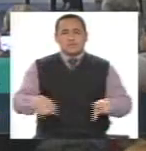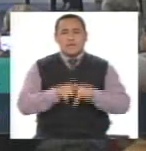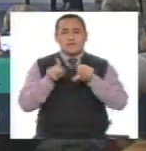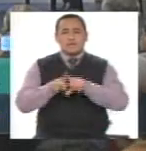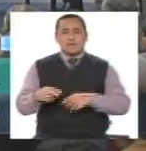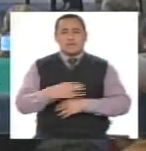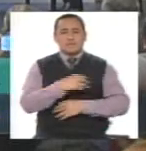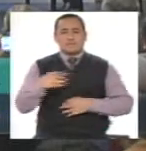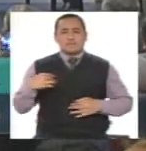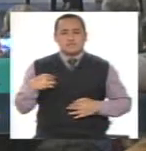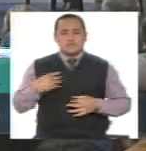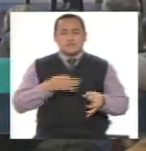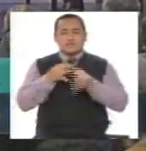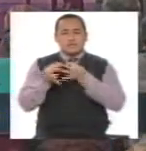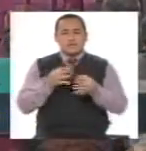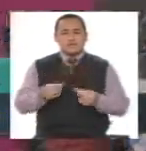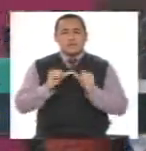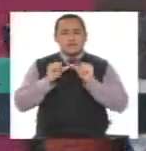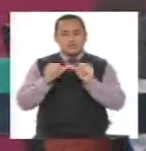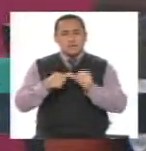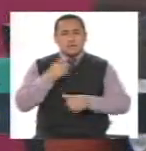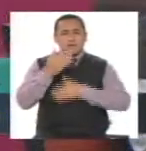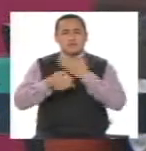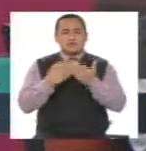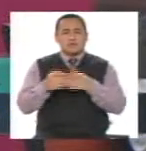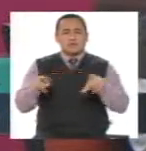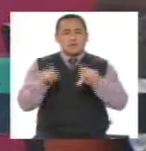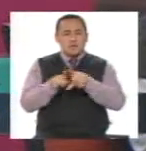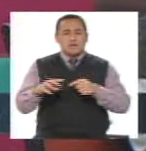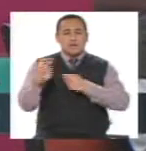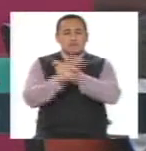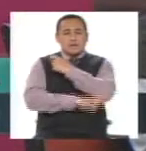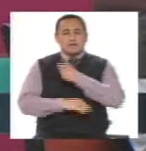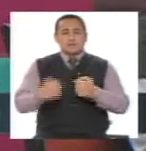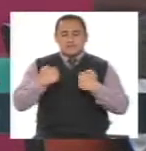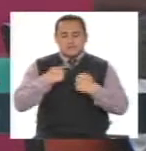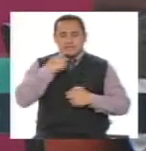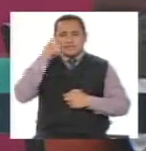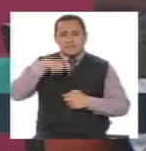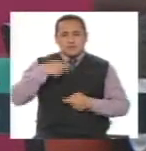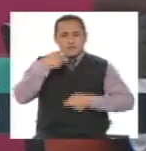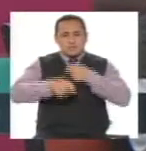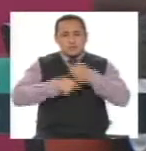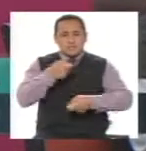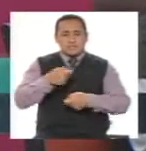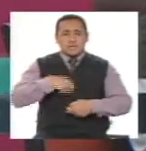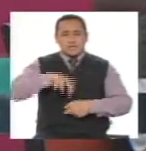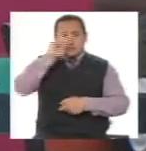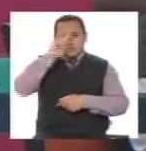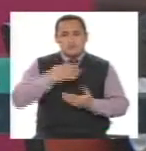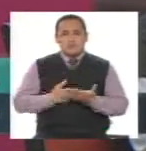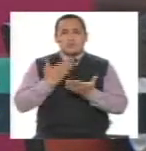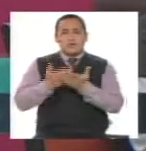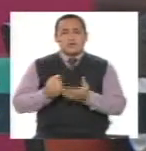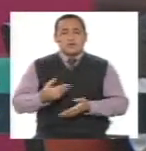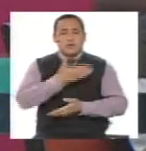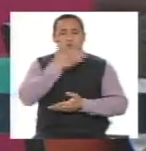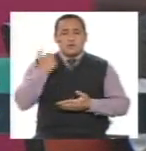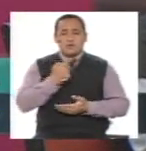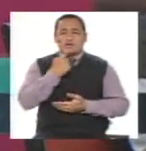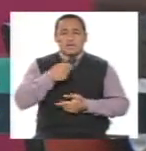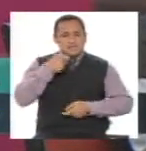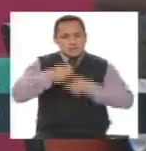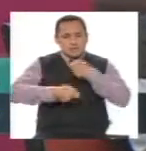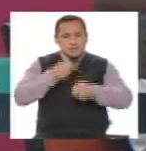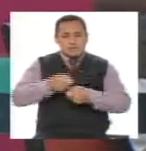titular del MIDIS, Mónica Rubio, dijo que para seguir creciendo como país es necesario invertir en nuestro capital humano y que está comprobado que lo más rentable es invertir en la